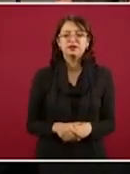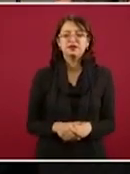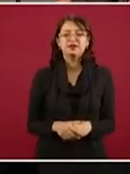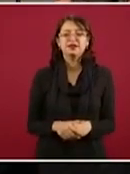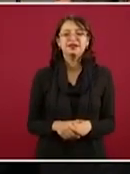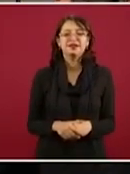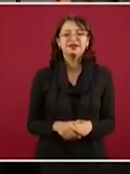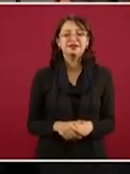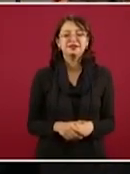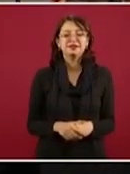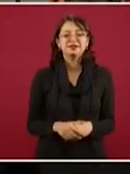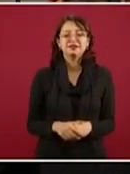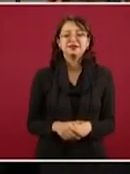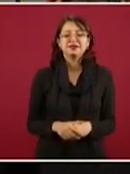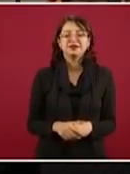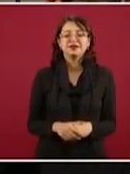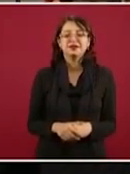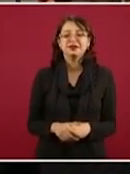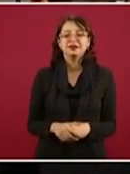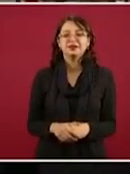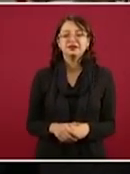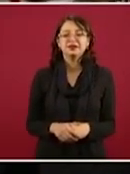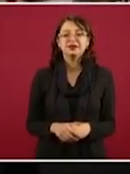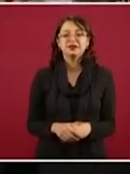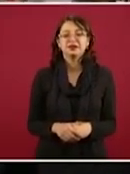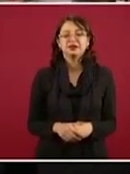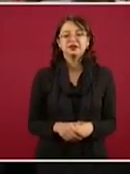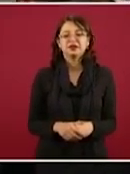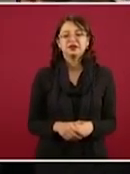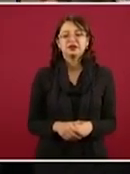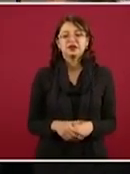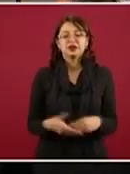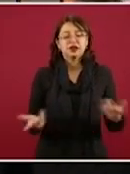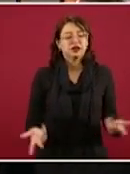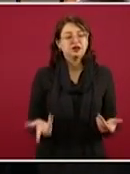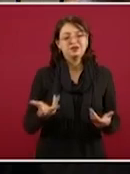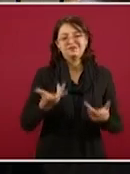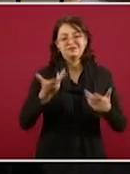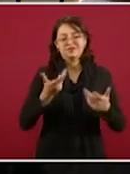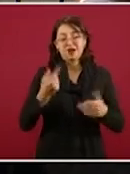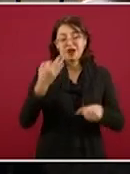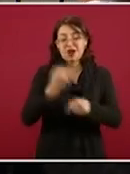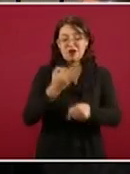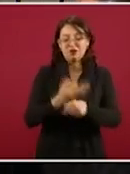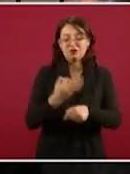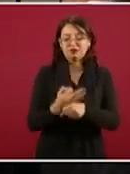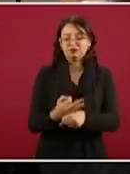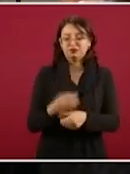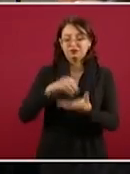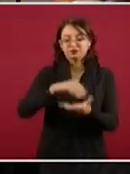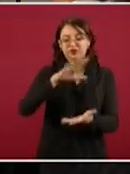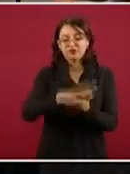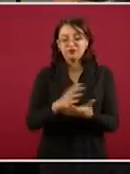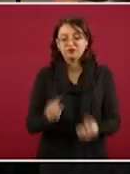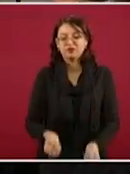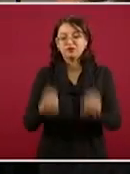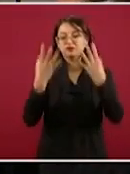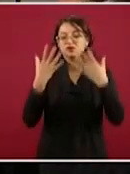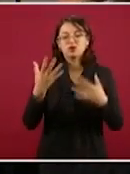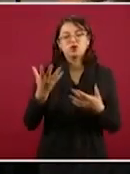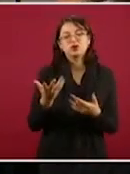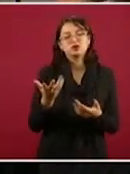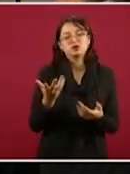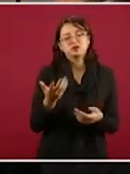Pero, no traigo ahorita el dato de las armas. Creo que hace algunos meses presentamos una gráfica